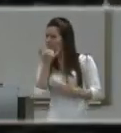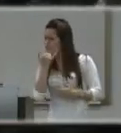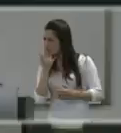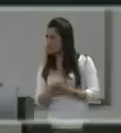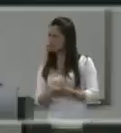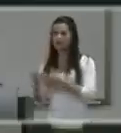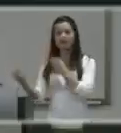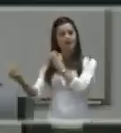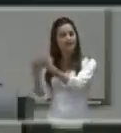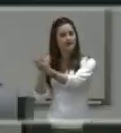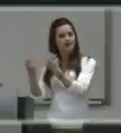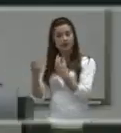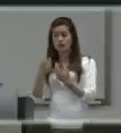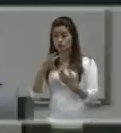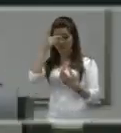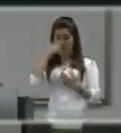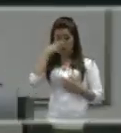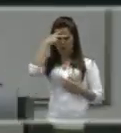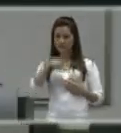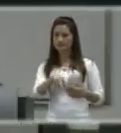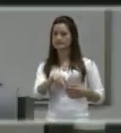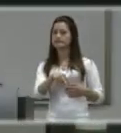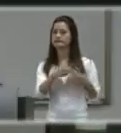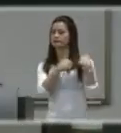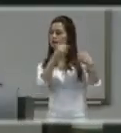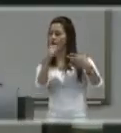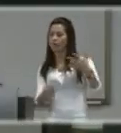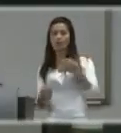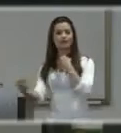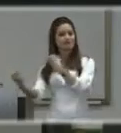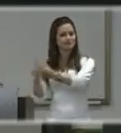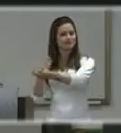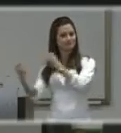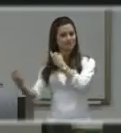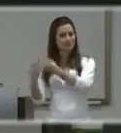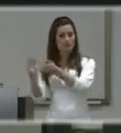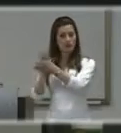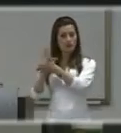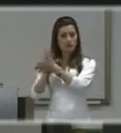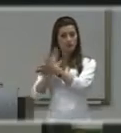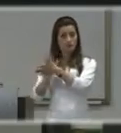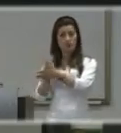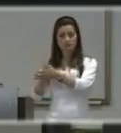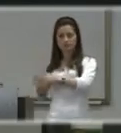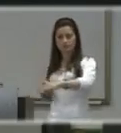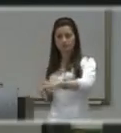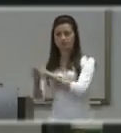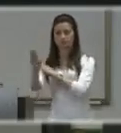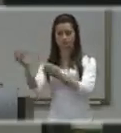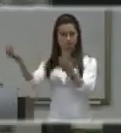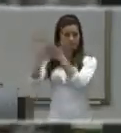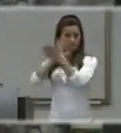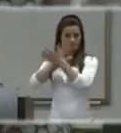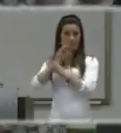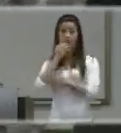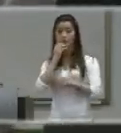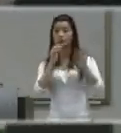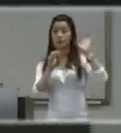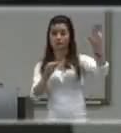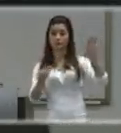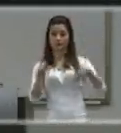la decisión de tener hijos. Y hay diferentes formas de hacer accesible esa información, ¿sí? En Canadá hay experimentos en los